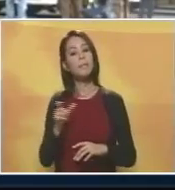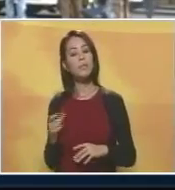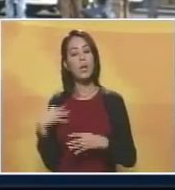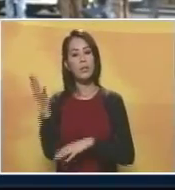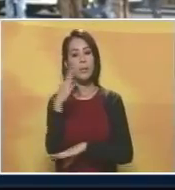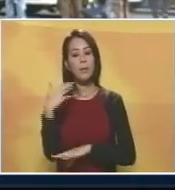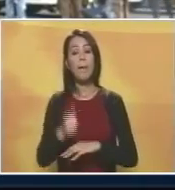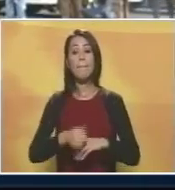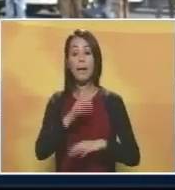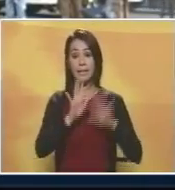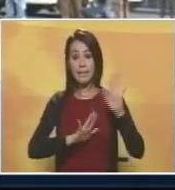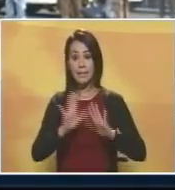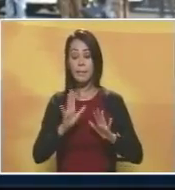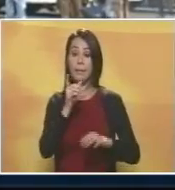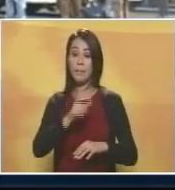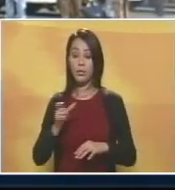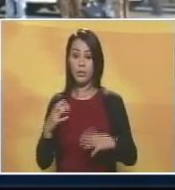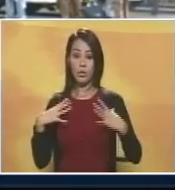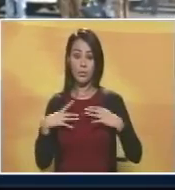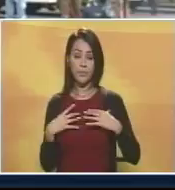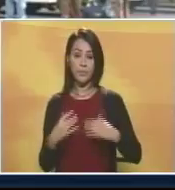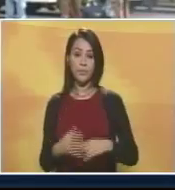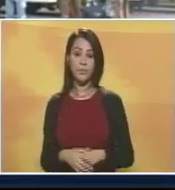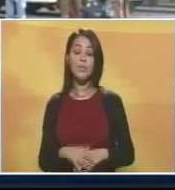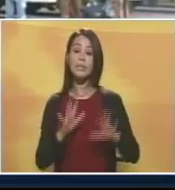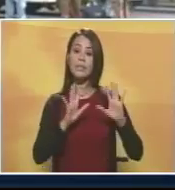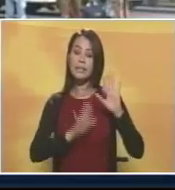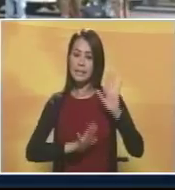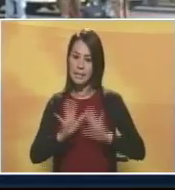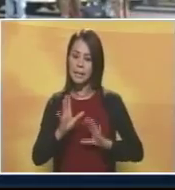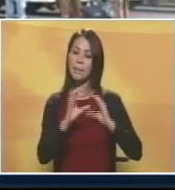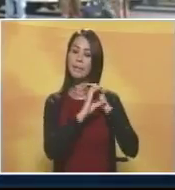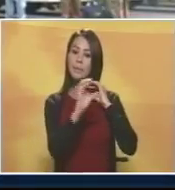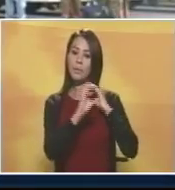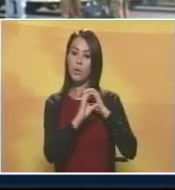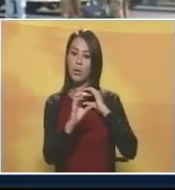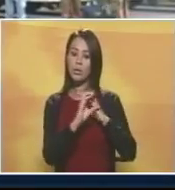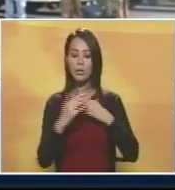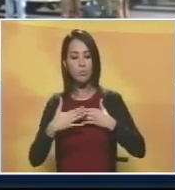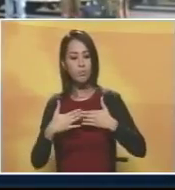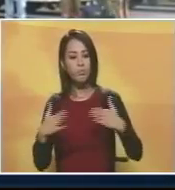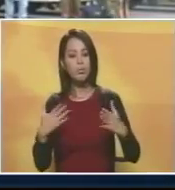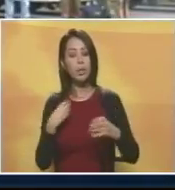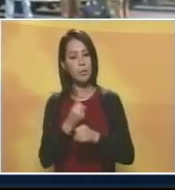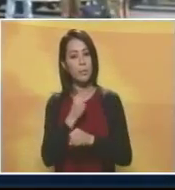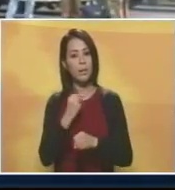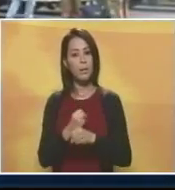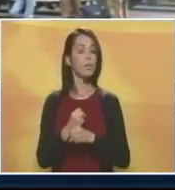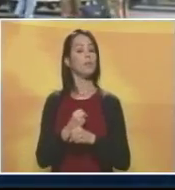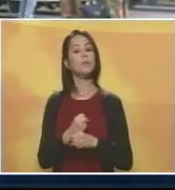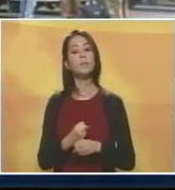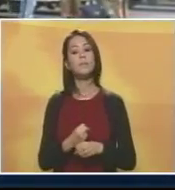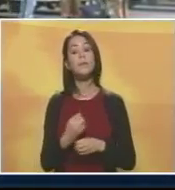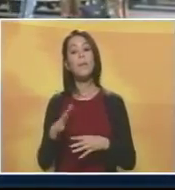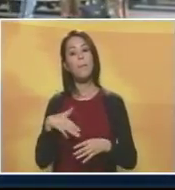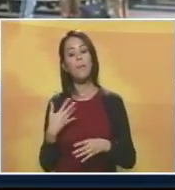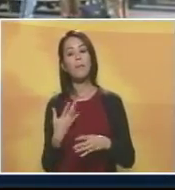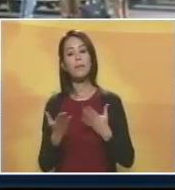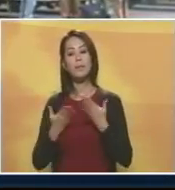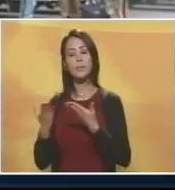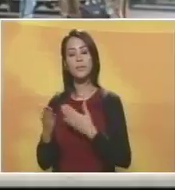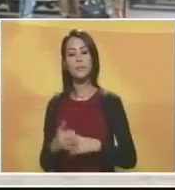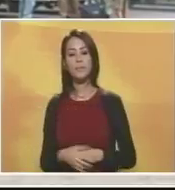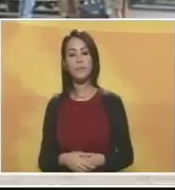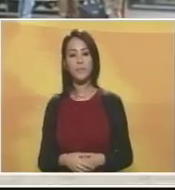de 15.000 vacacionistas en al menos 5.000 unidades habilitadas como una medida para contrarrestar el servicio que ofrece Unidades